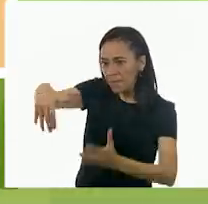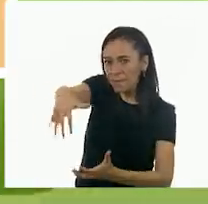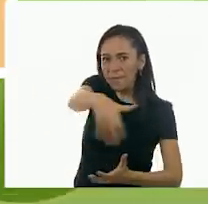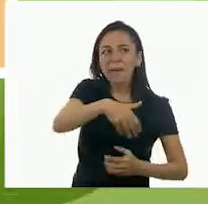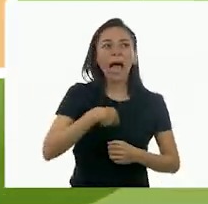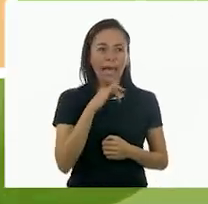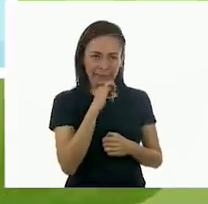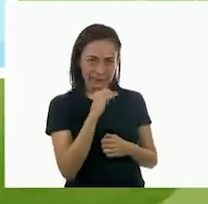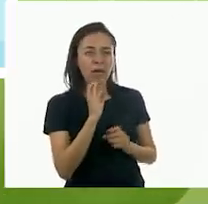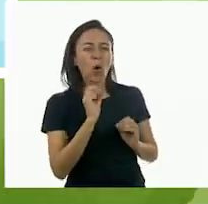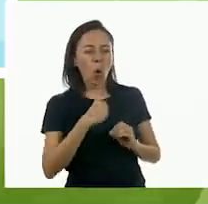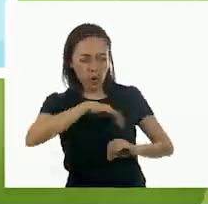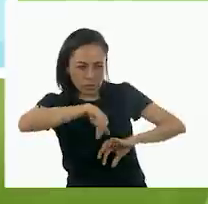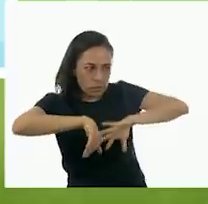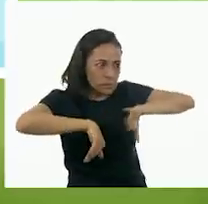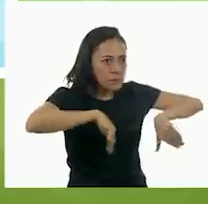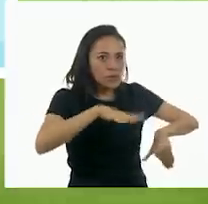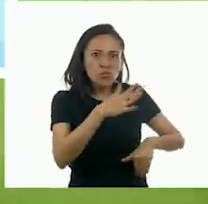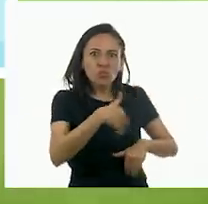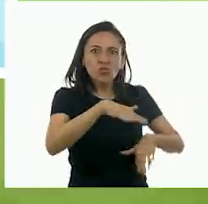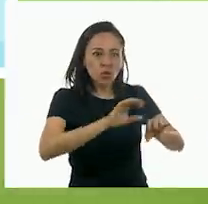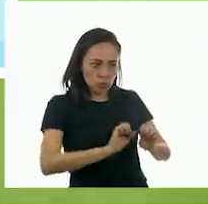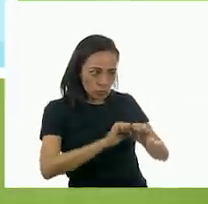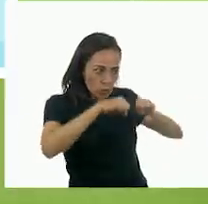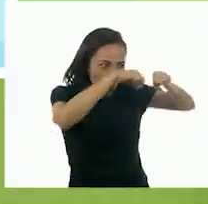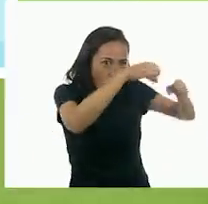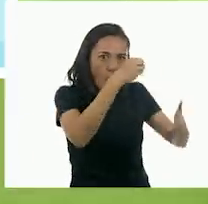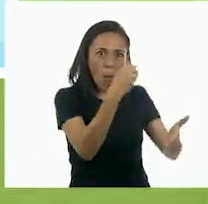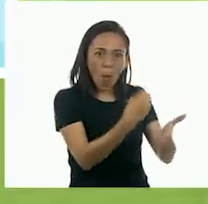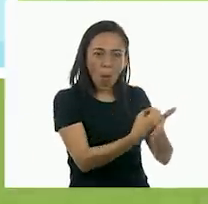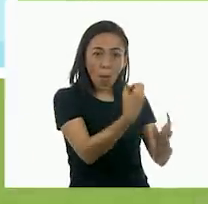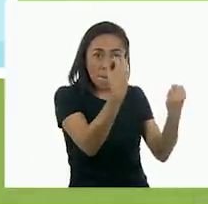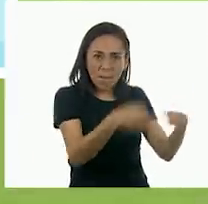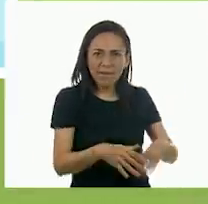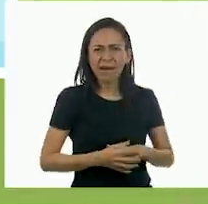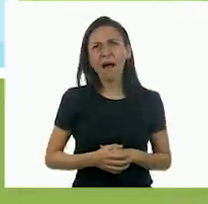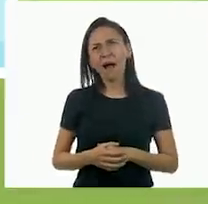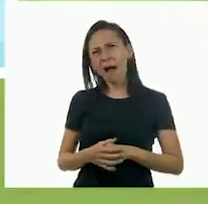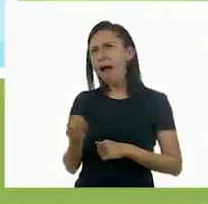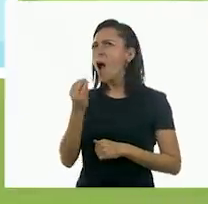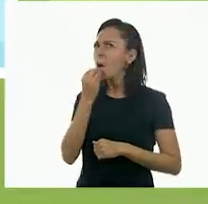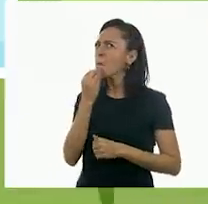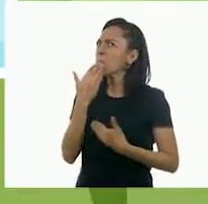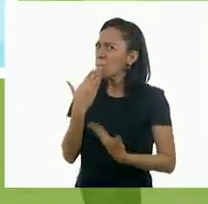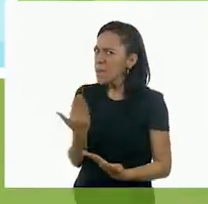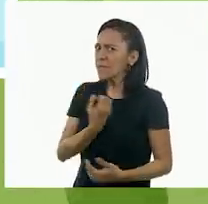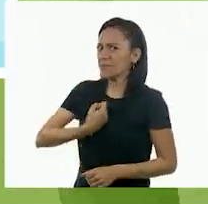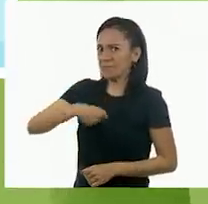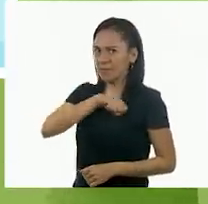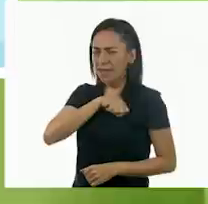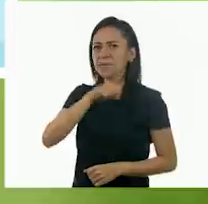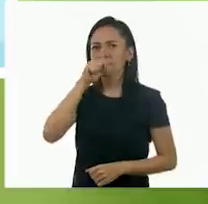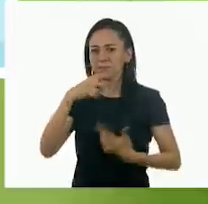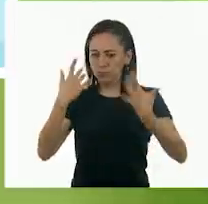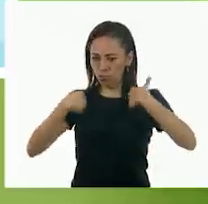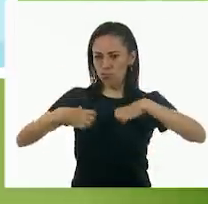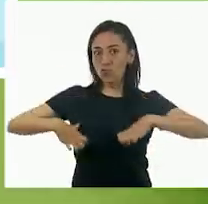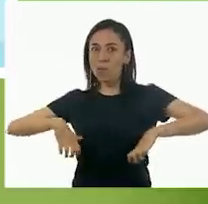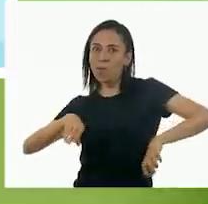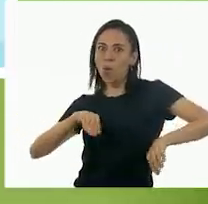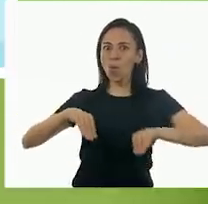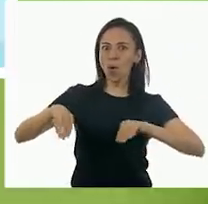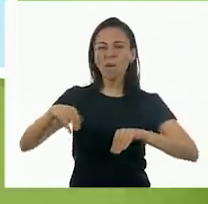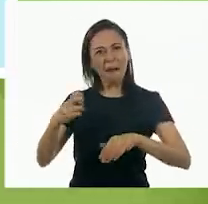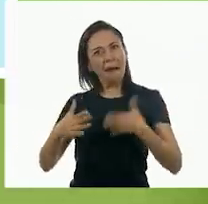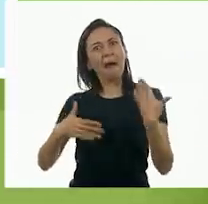tesoros perdidos. ¿Comer de colores y mover el esqueleto? ¡Eso es divertido! Yo también quiero ser una